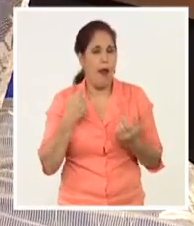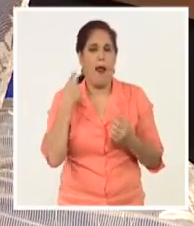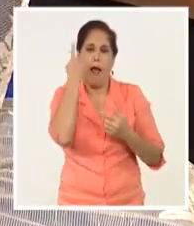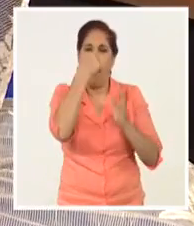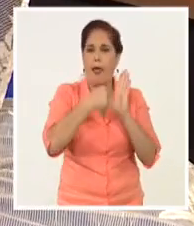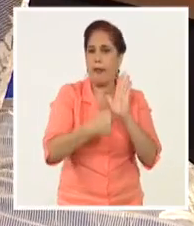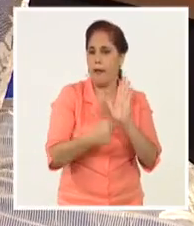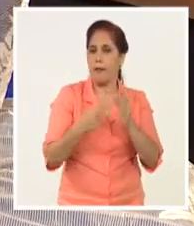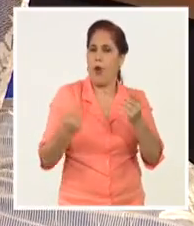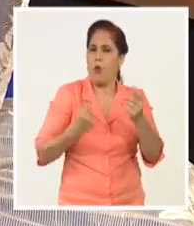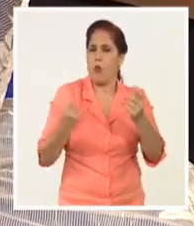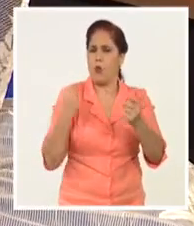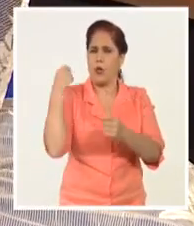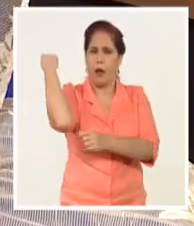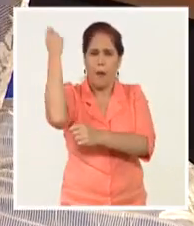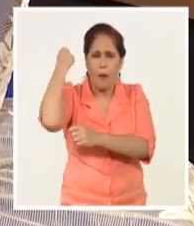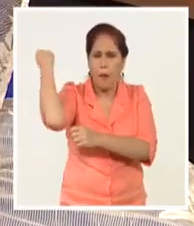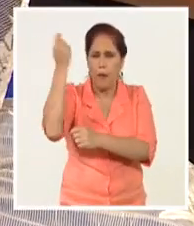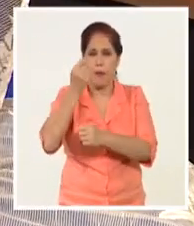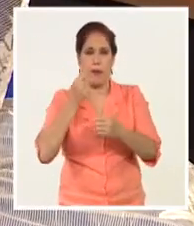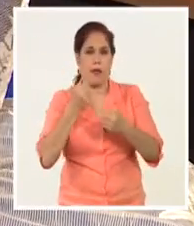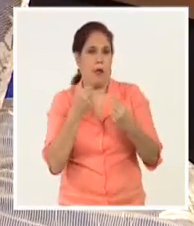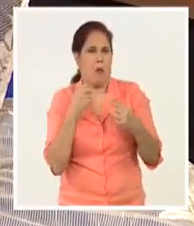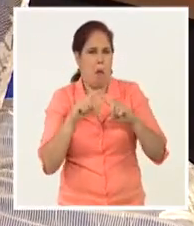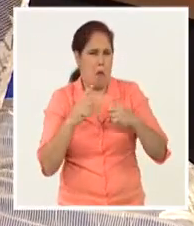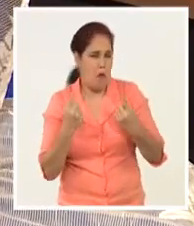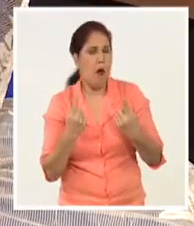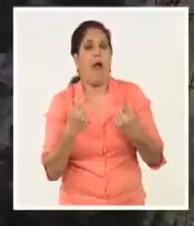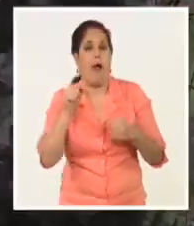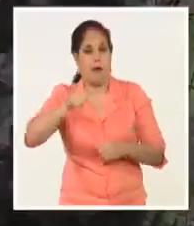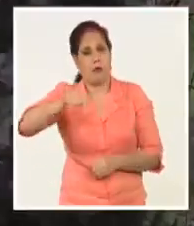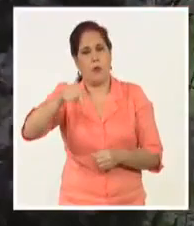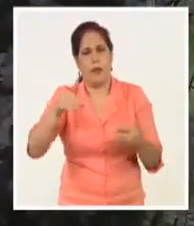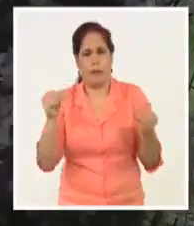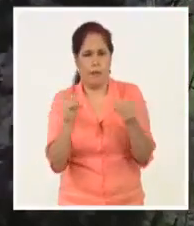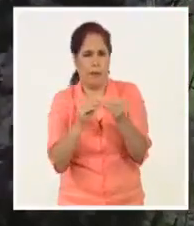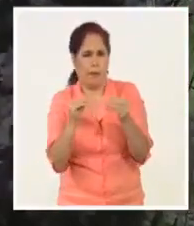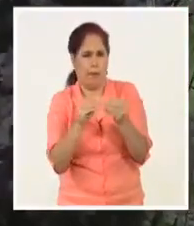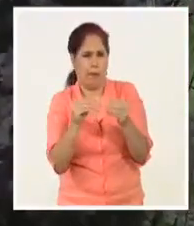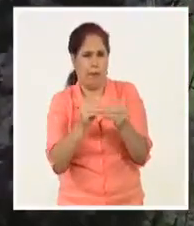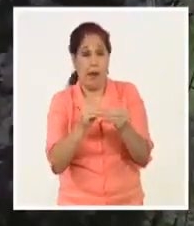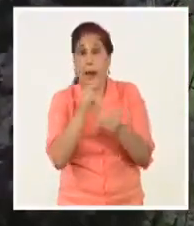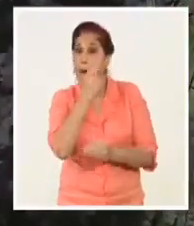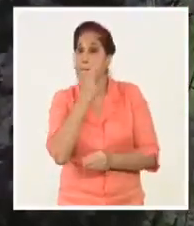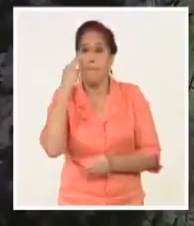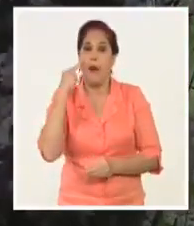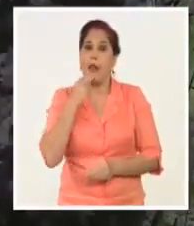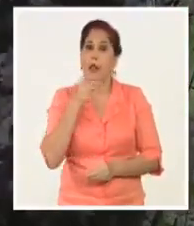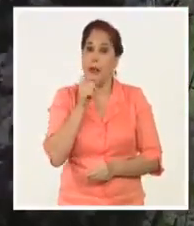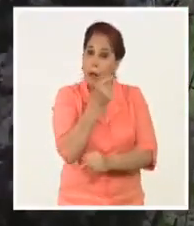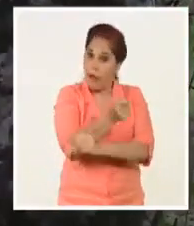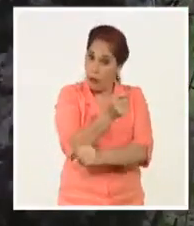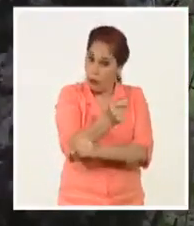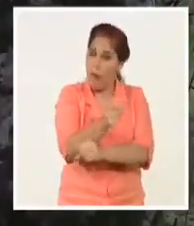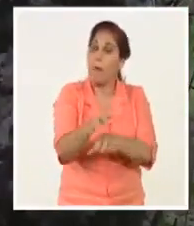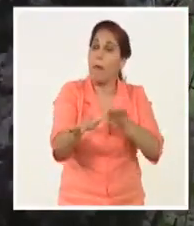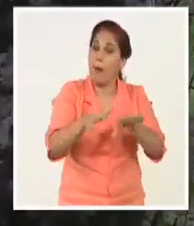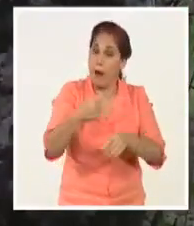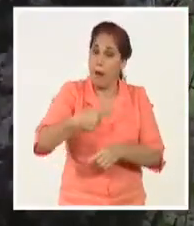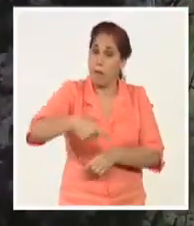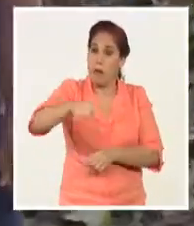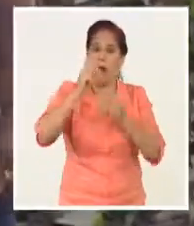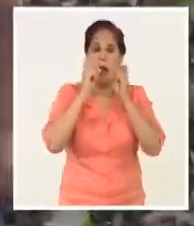de nuestras luchas de independencia. Lo vinculamos con la actualidad. Al precepto martiano de educar es preparar al hombre